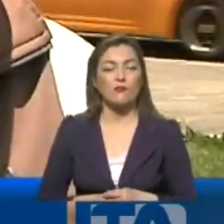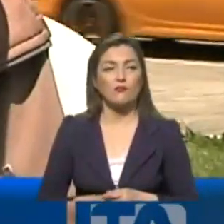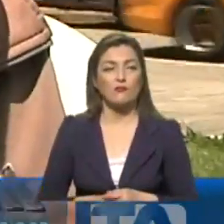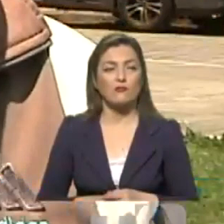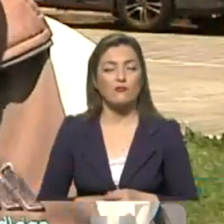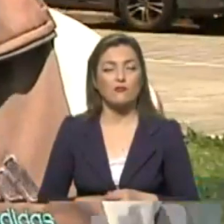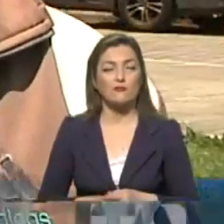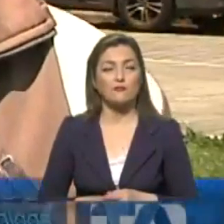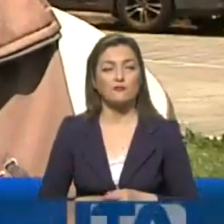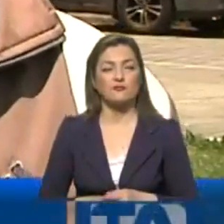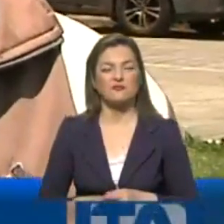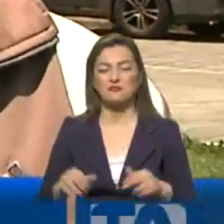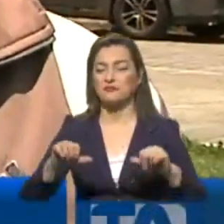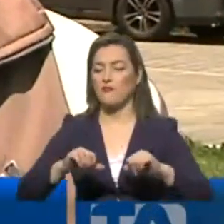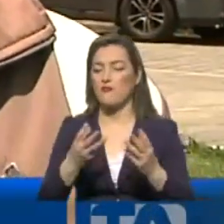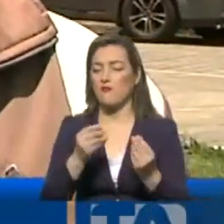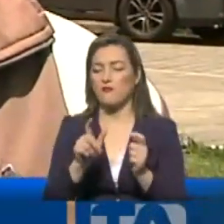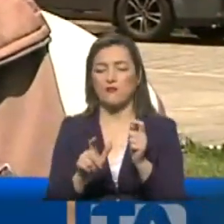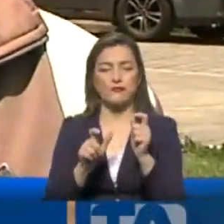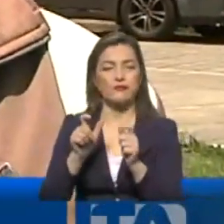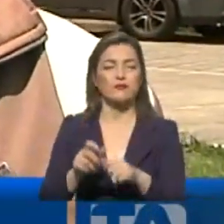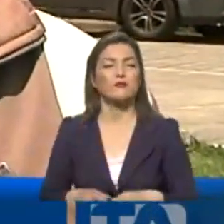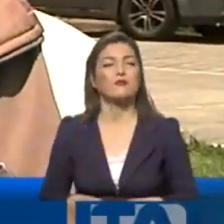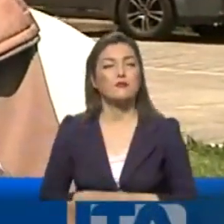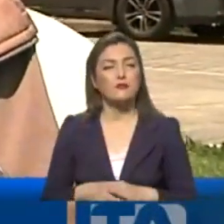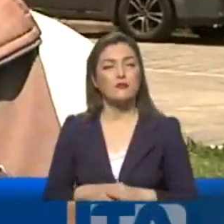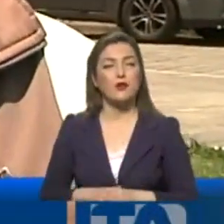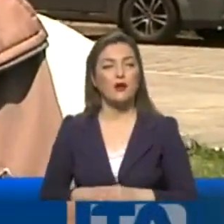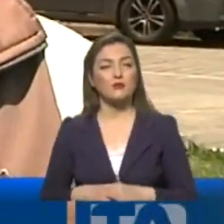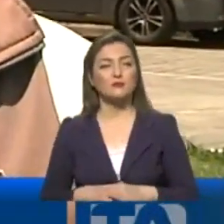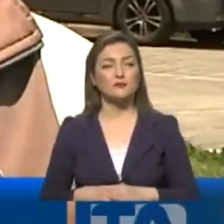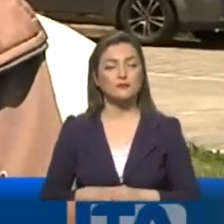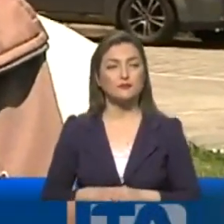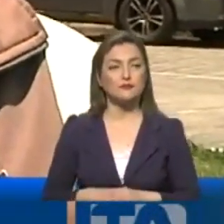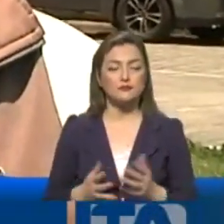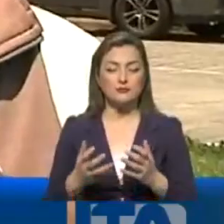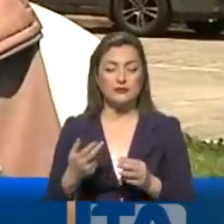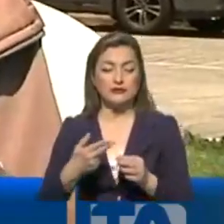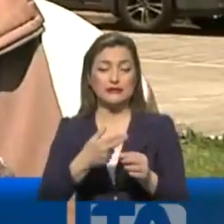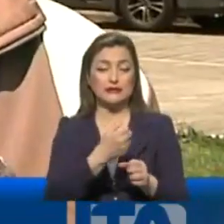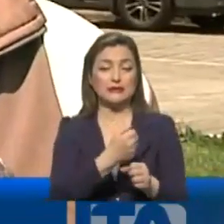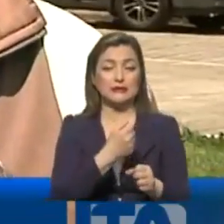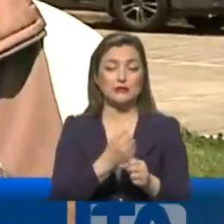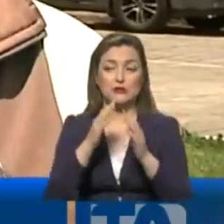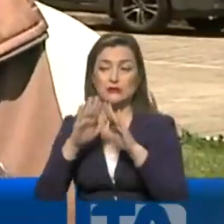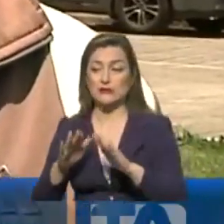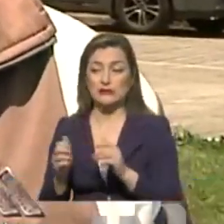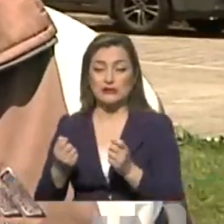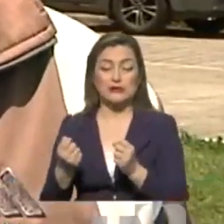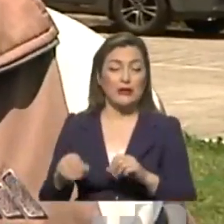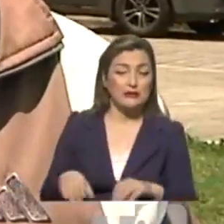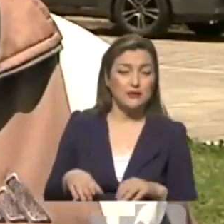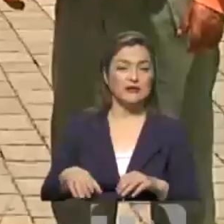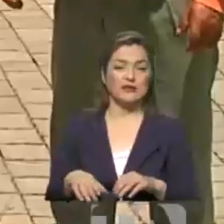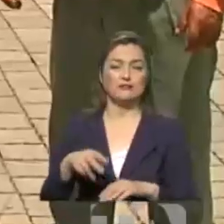Está mal, mucha gente que teniendo que tienen que trabajar o ocuparse en la casa tienen que venir a estar aquí para toda